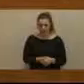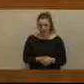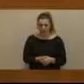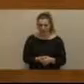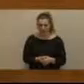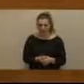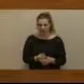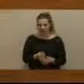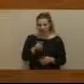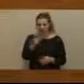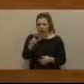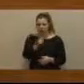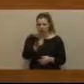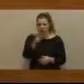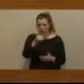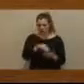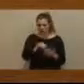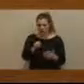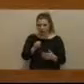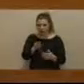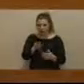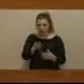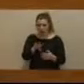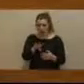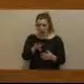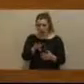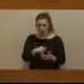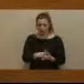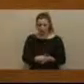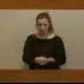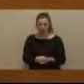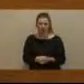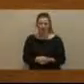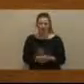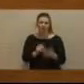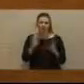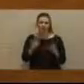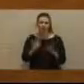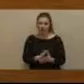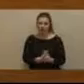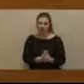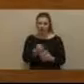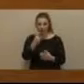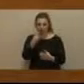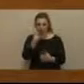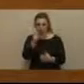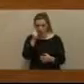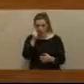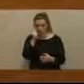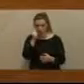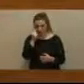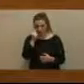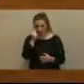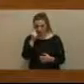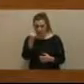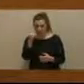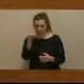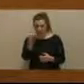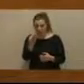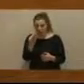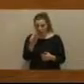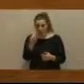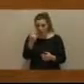el junio de 2014, ustedes no han hecho nada más. Pero sobre todo, mira, el señor Fernández no se va a poder apartar de este caso por una